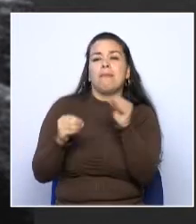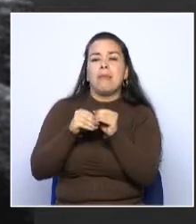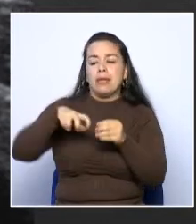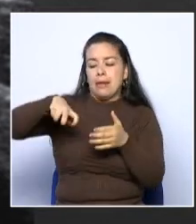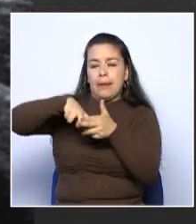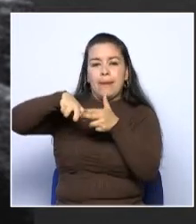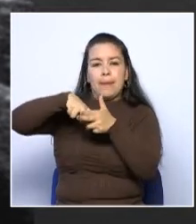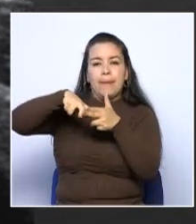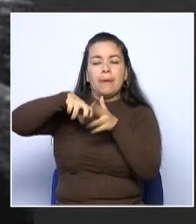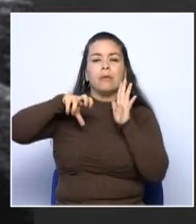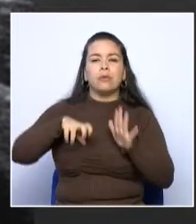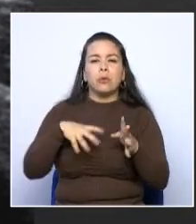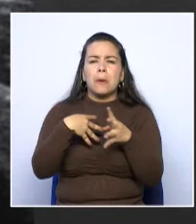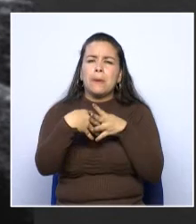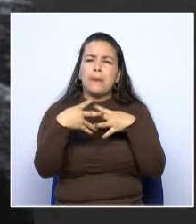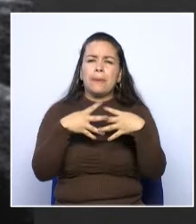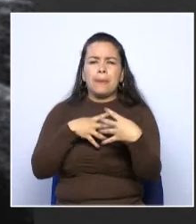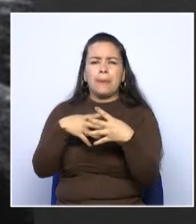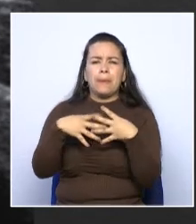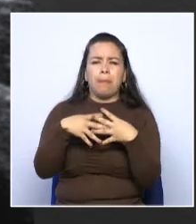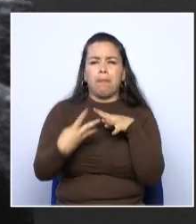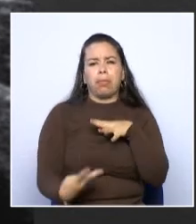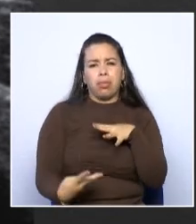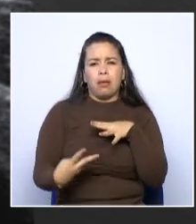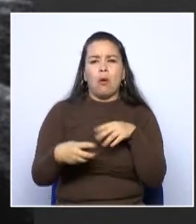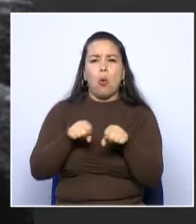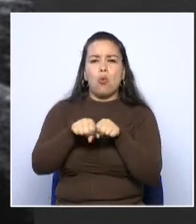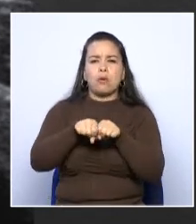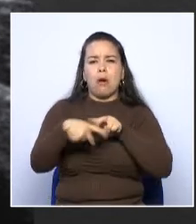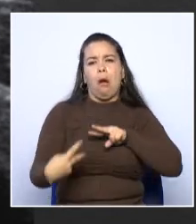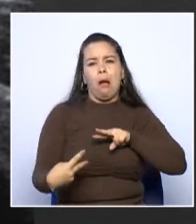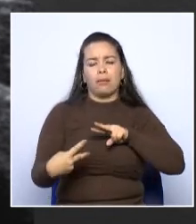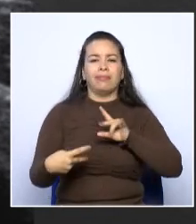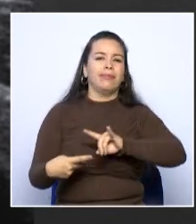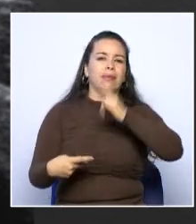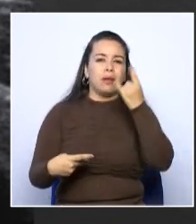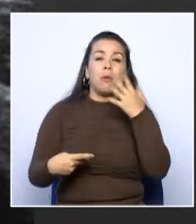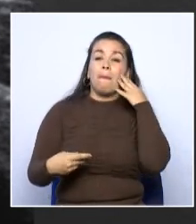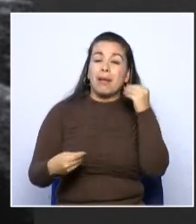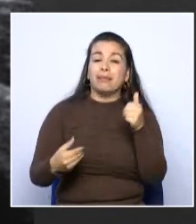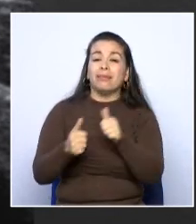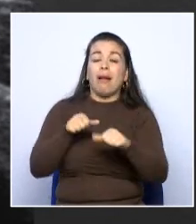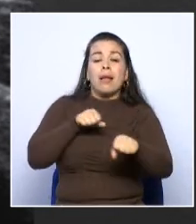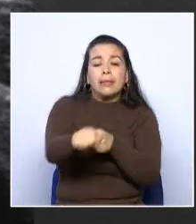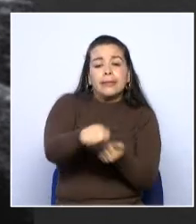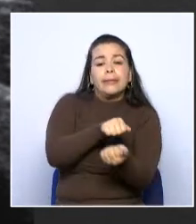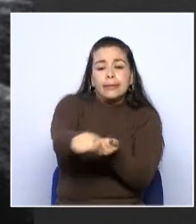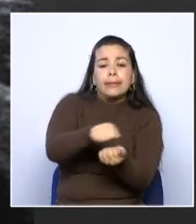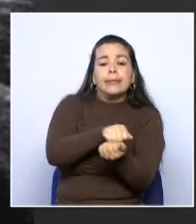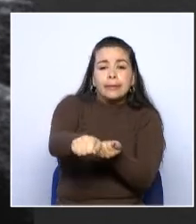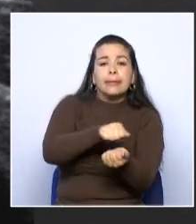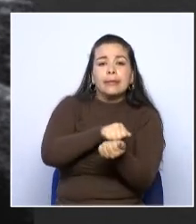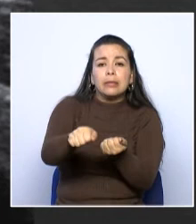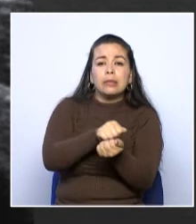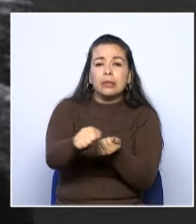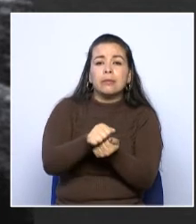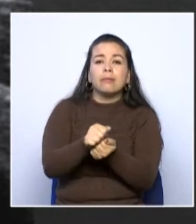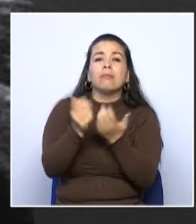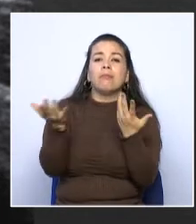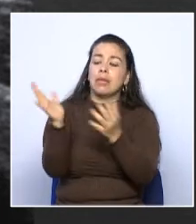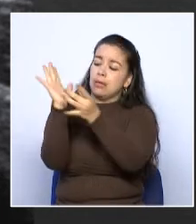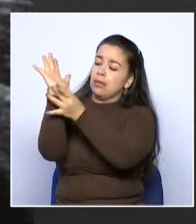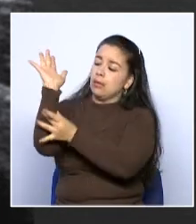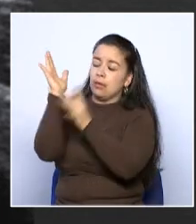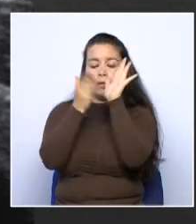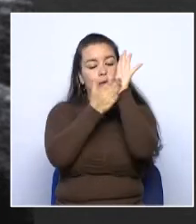un ligamento colateral, que se rompió un tendón, en las señoras que lavan mucho y manipulan mucho, los quistes que le dan en la